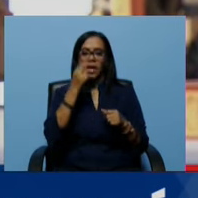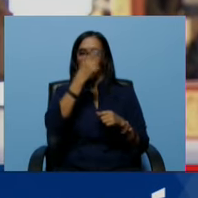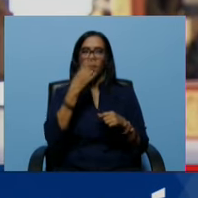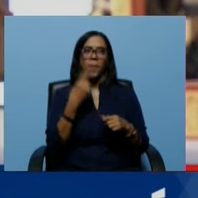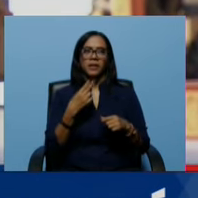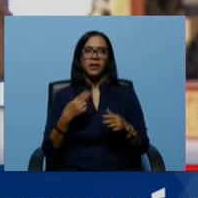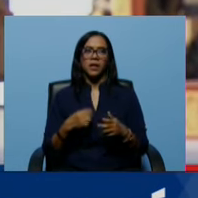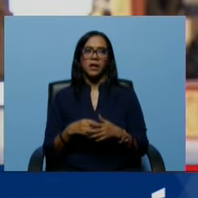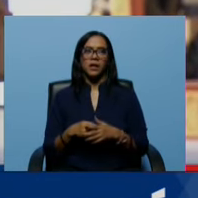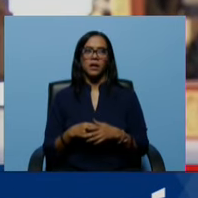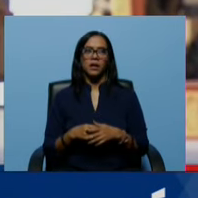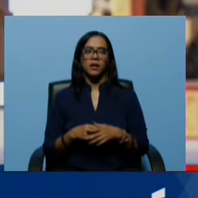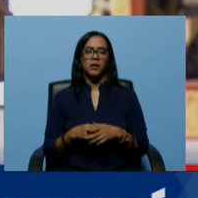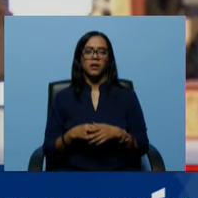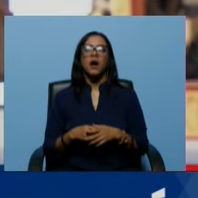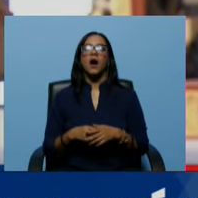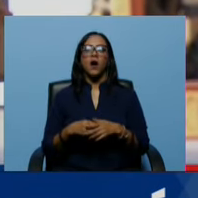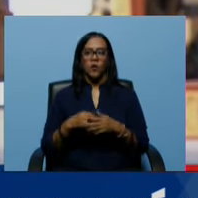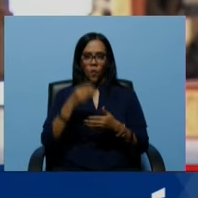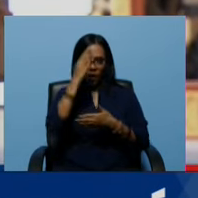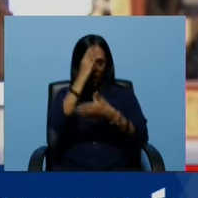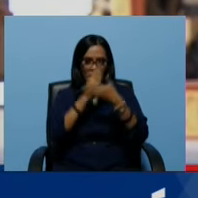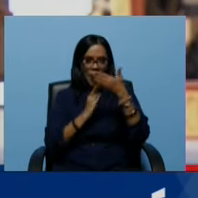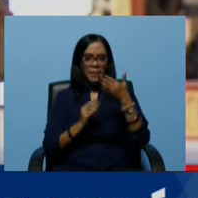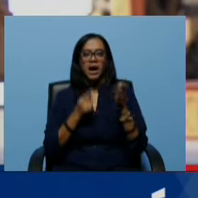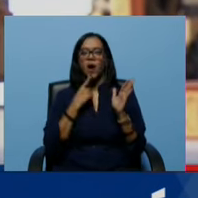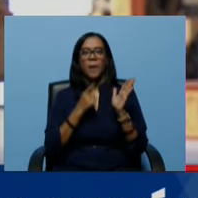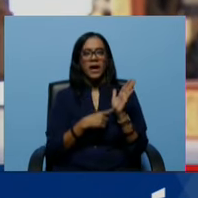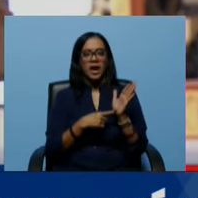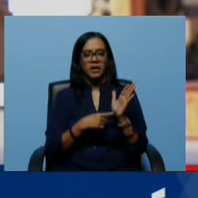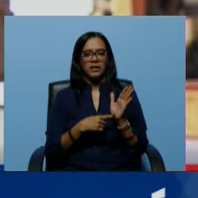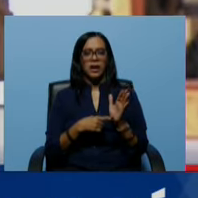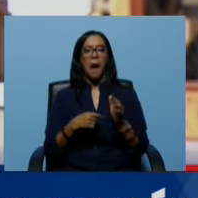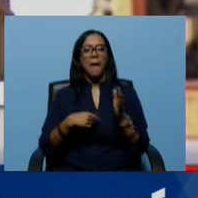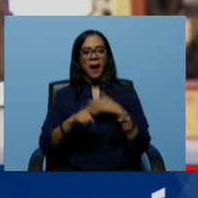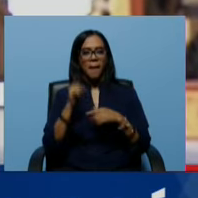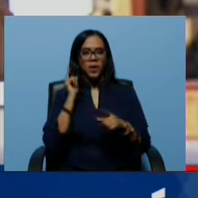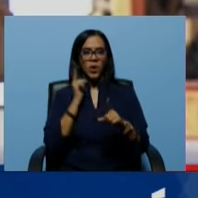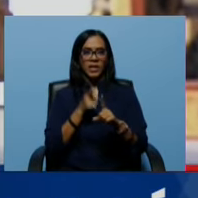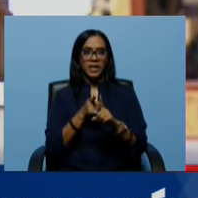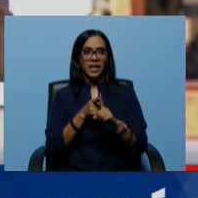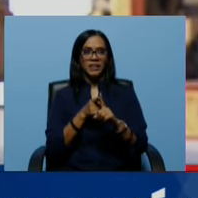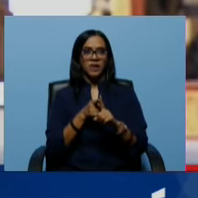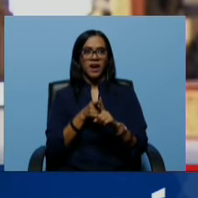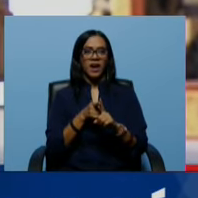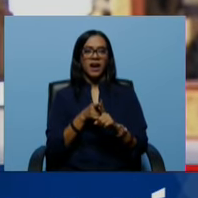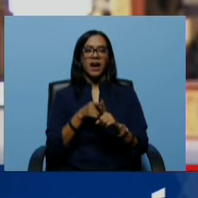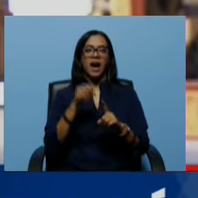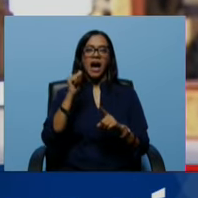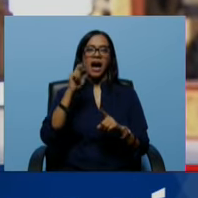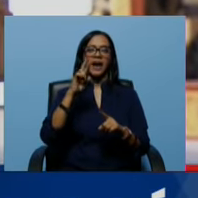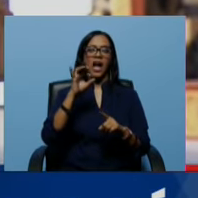comprometida, con honestidad absoluta y autenticidad. Vámonos directo a Araure.